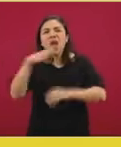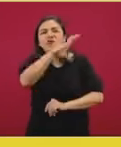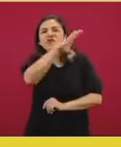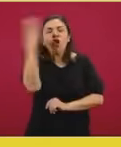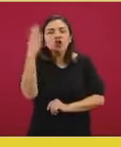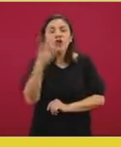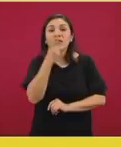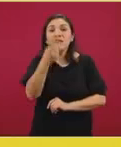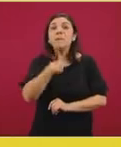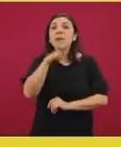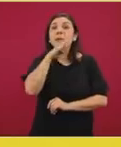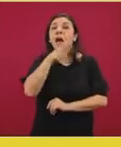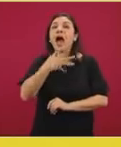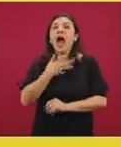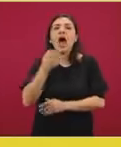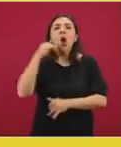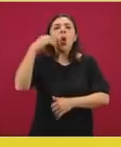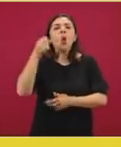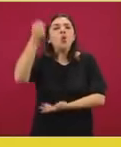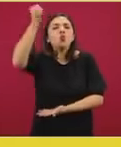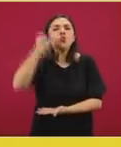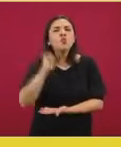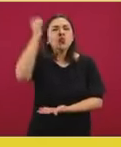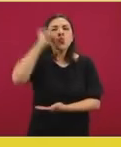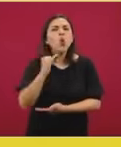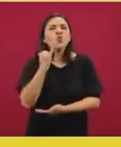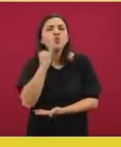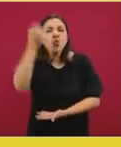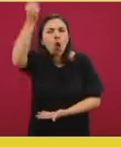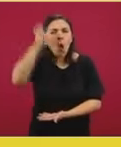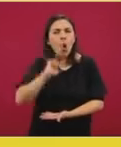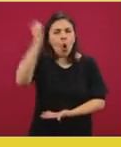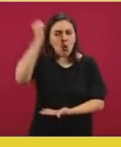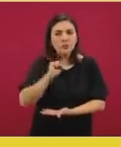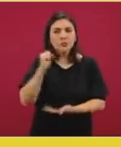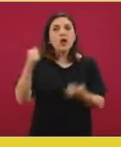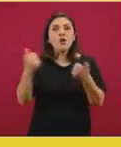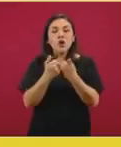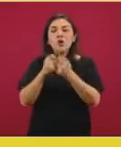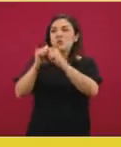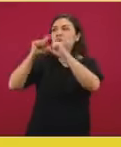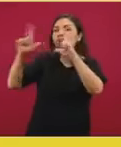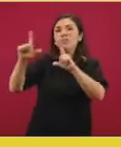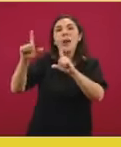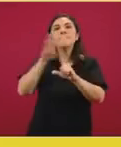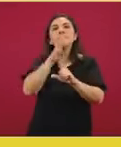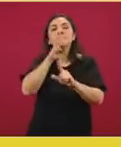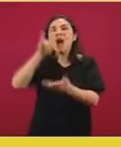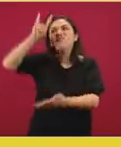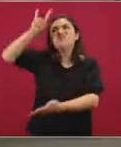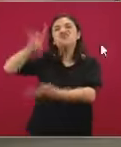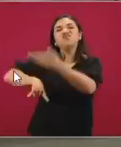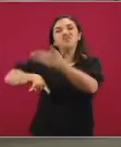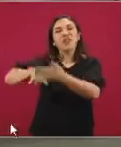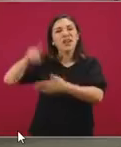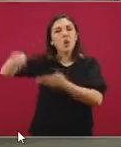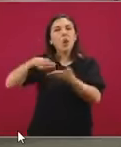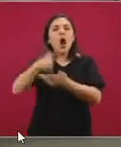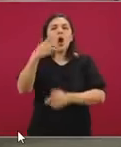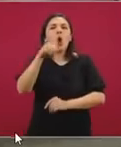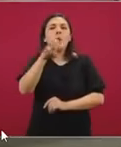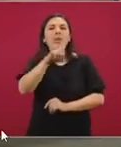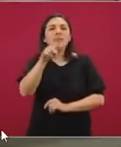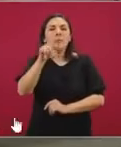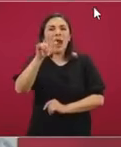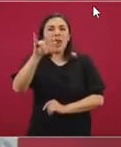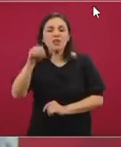mi mamá tiene un puesto de jugos en Gómez Palacio, tenemos la foto, nos llegó esa hoy, mi mamá tiene un puesto de jugos en Gómez Palacio